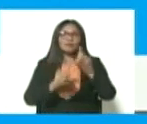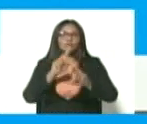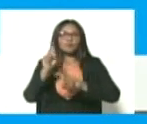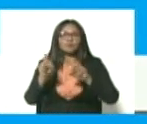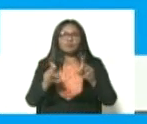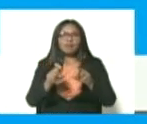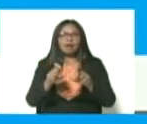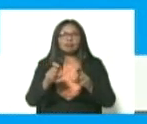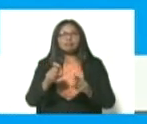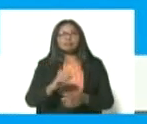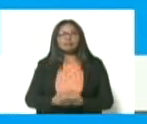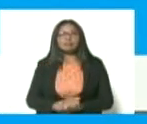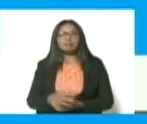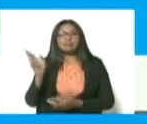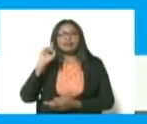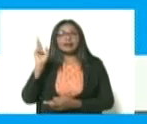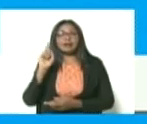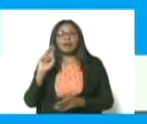Español.